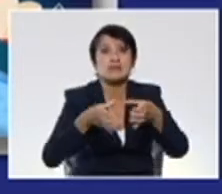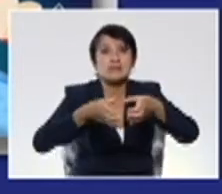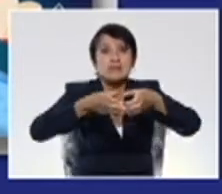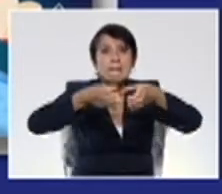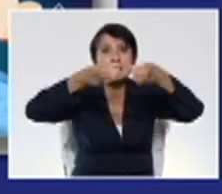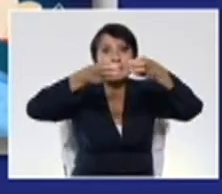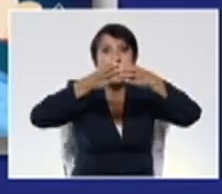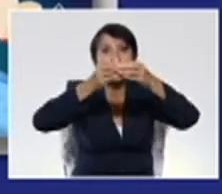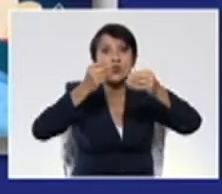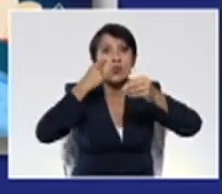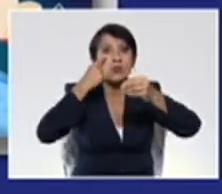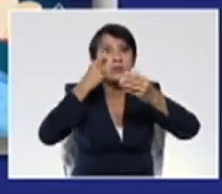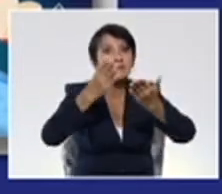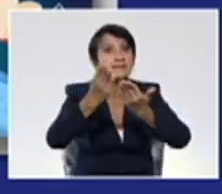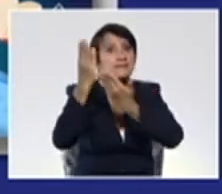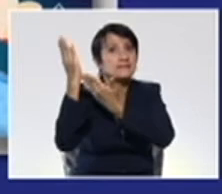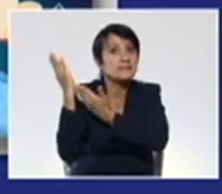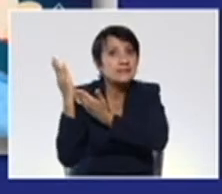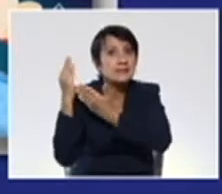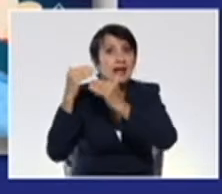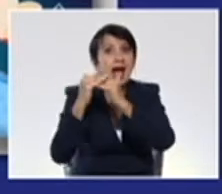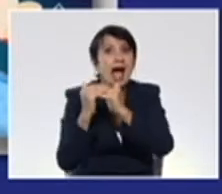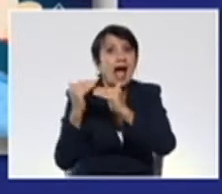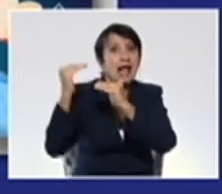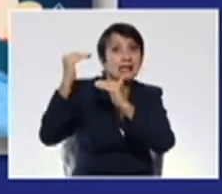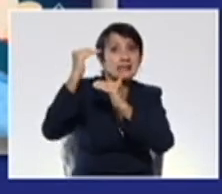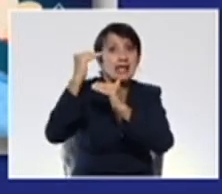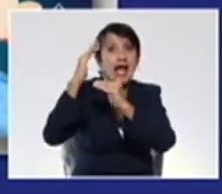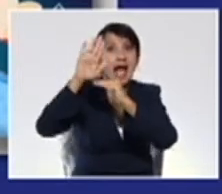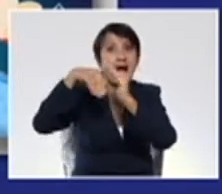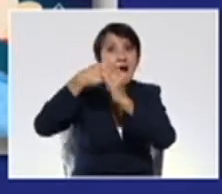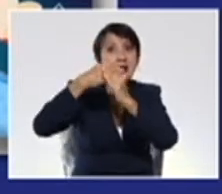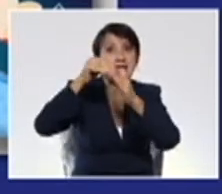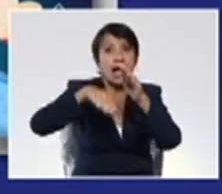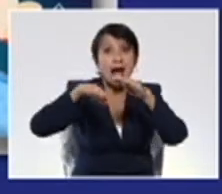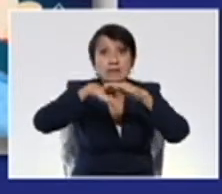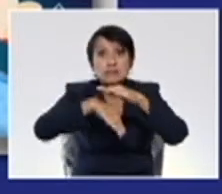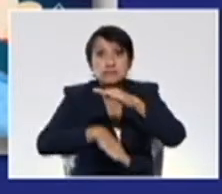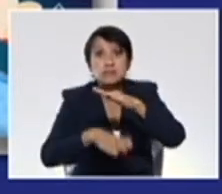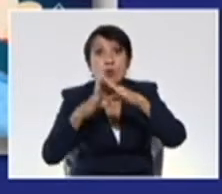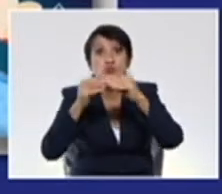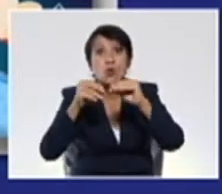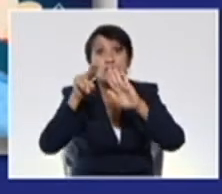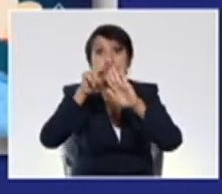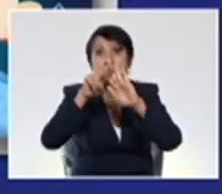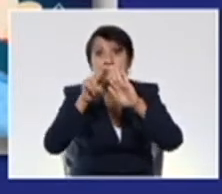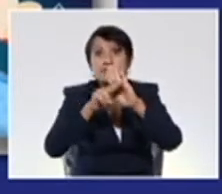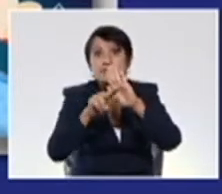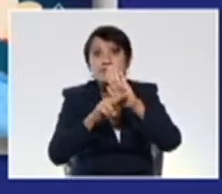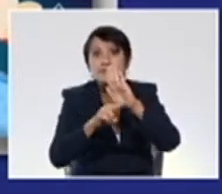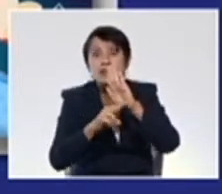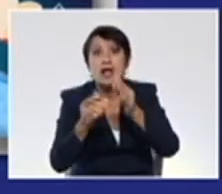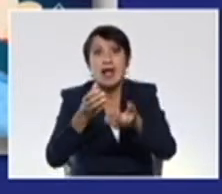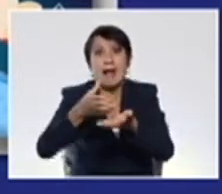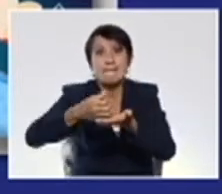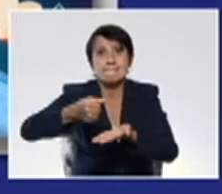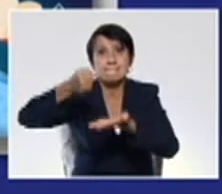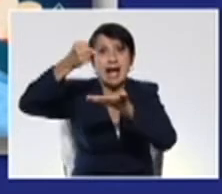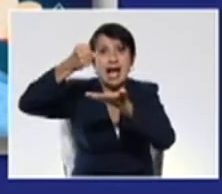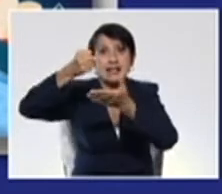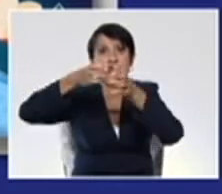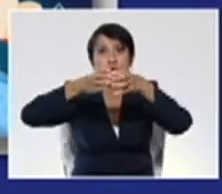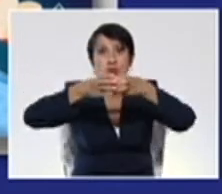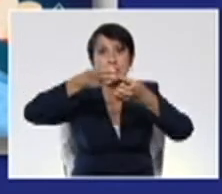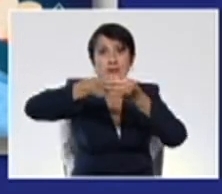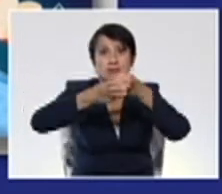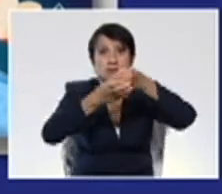pantalla. Van a ver entonces desde la parte superior hasta la base. Vamos a ver entonces el vasito dosificador, van a ver la tapa